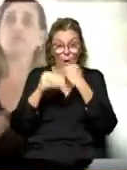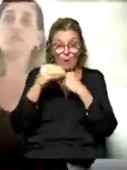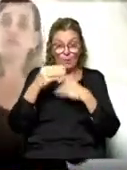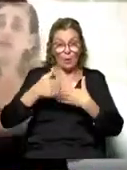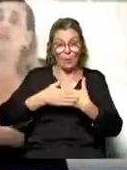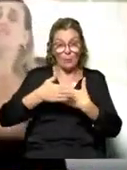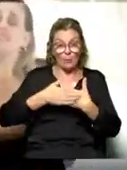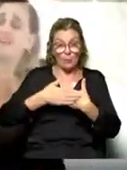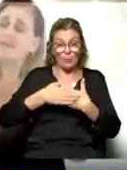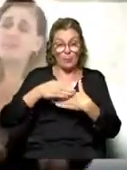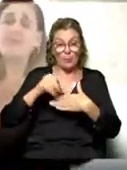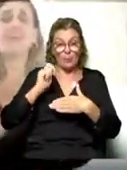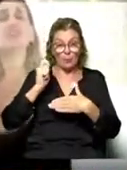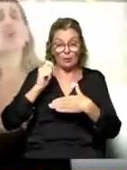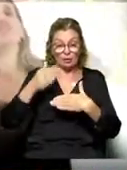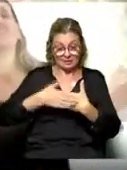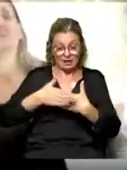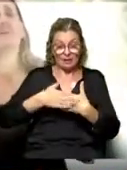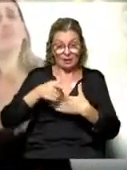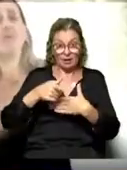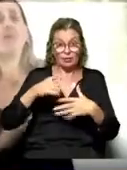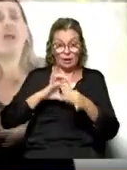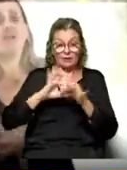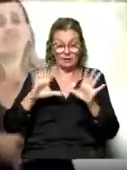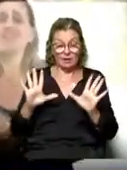cerca. Esa es libertad.